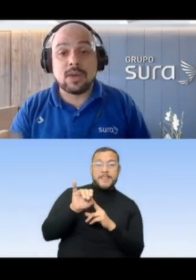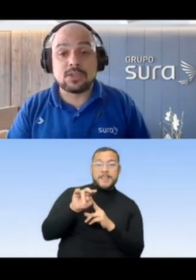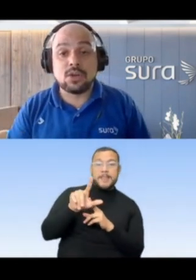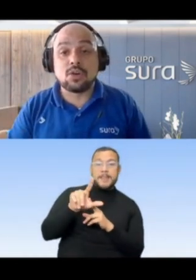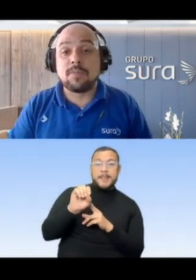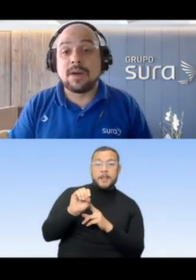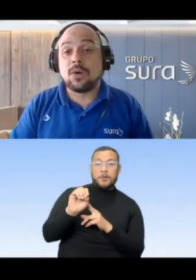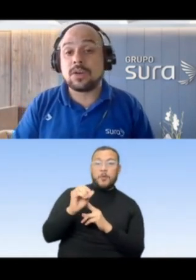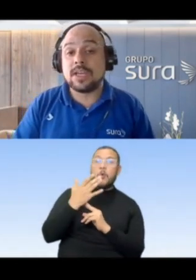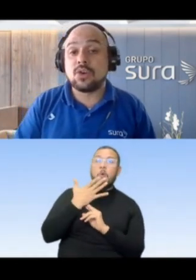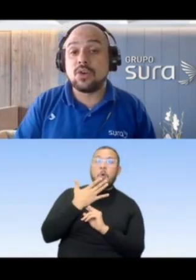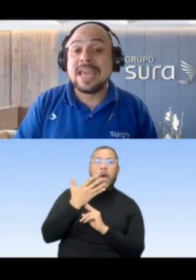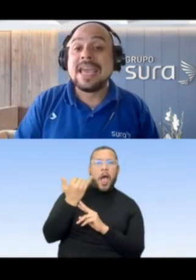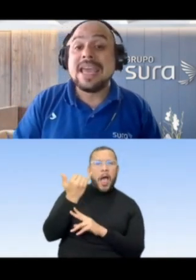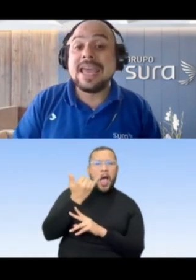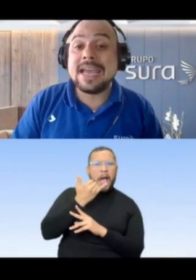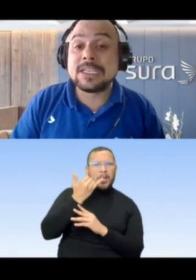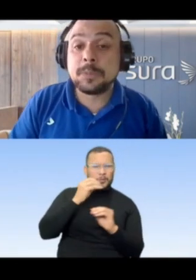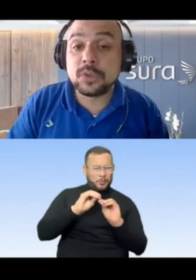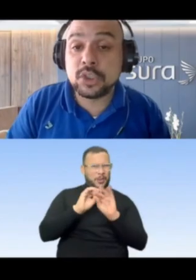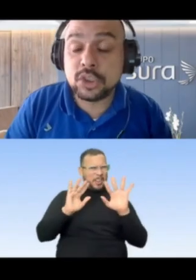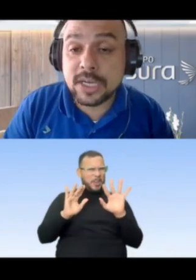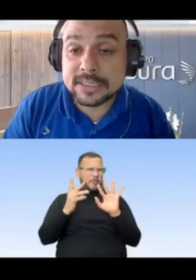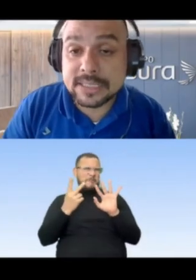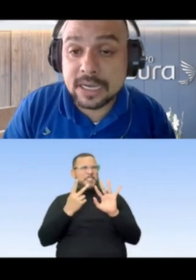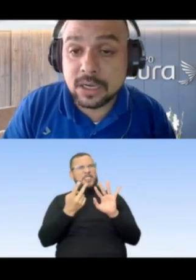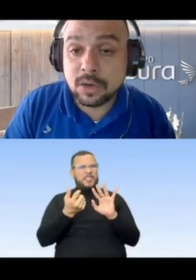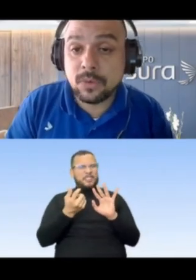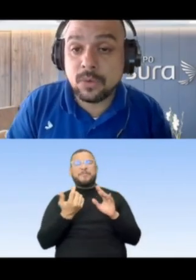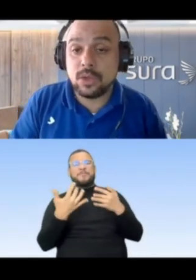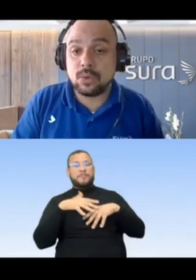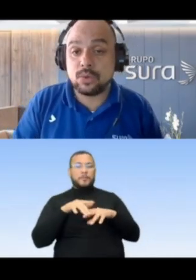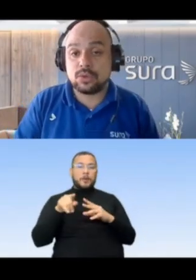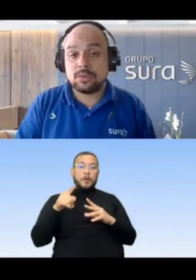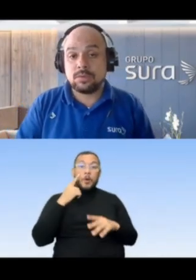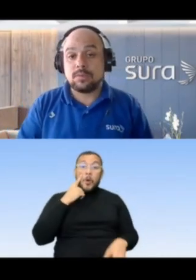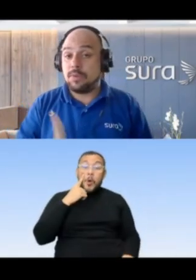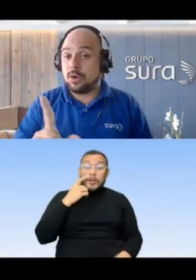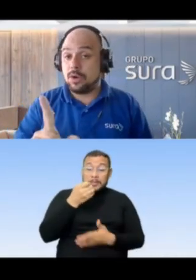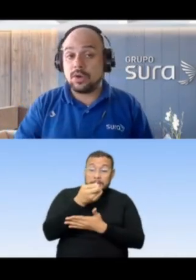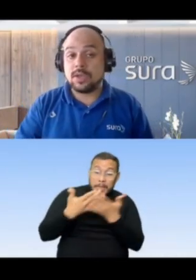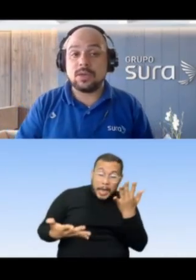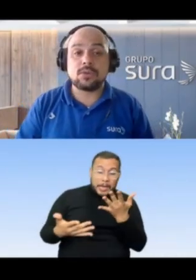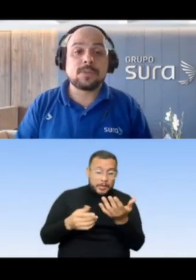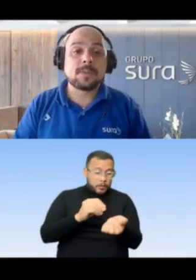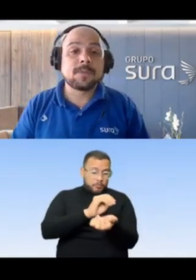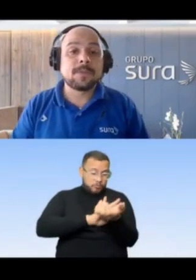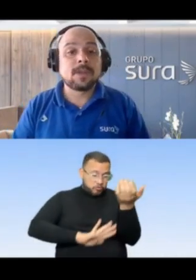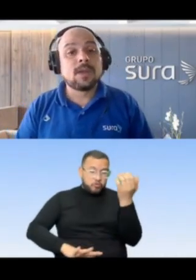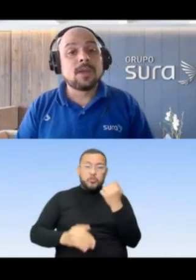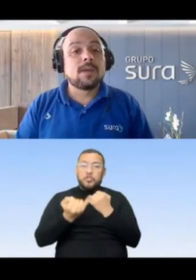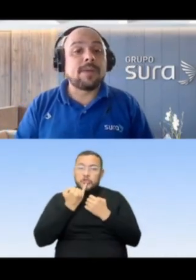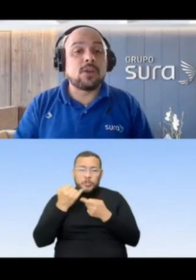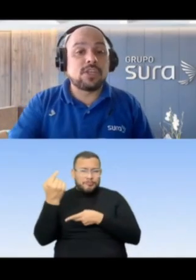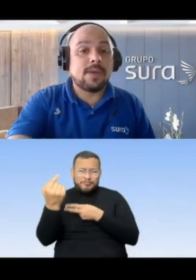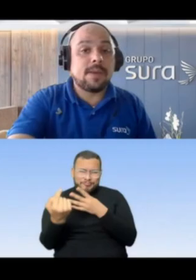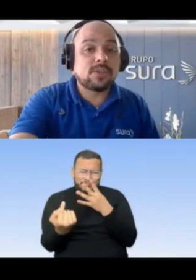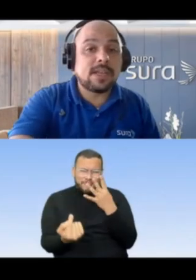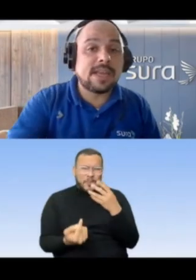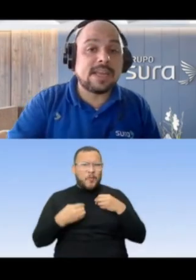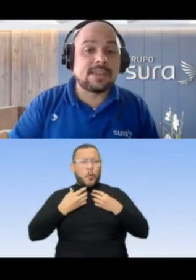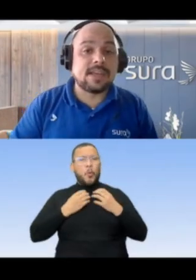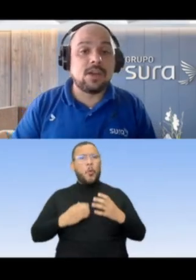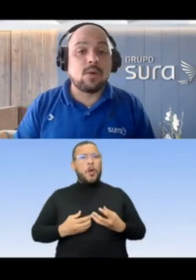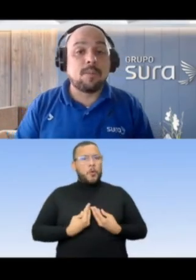de corta duración con bajo riesgo de exposición a sangre o fluidos biológicos. Pero